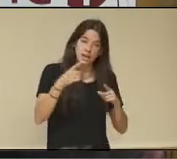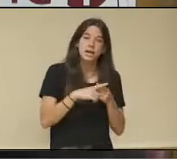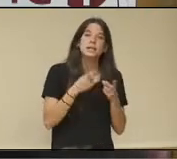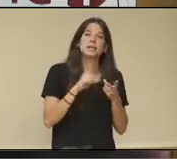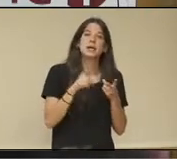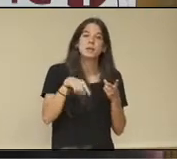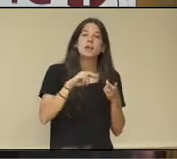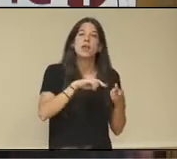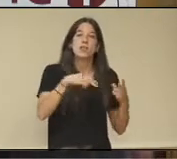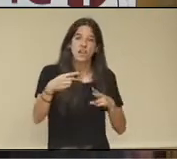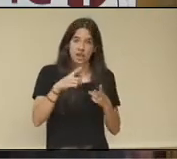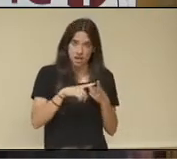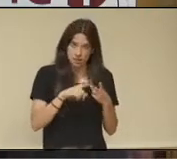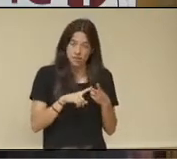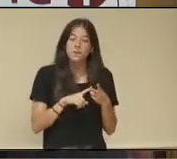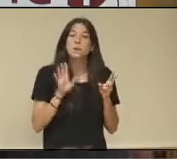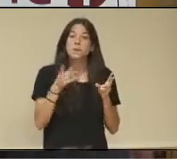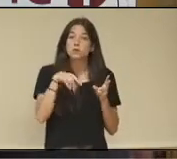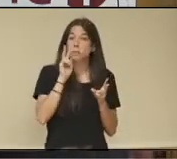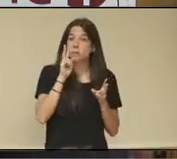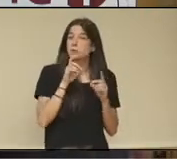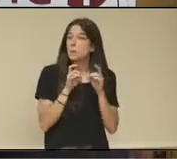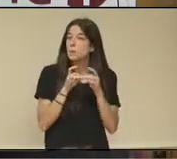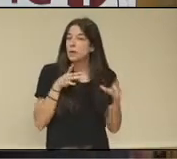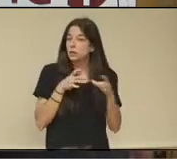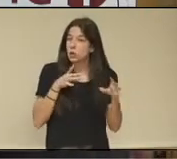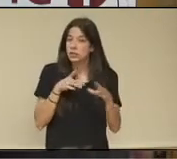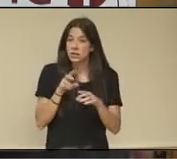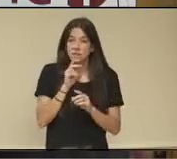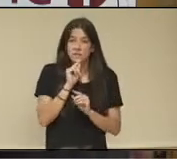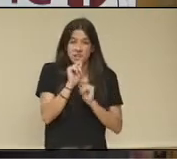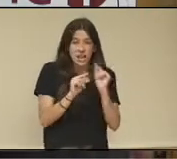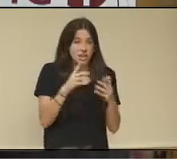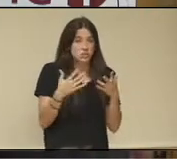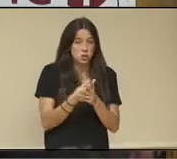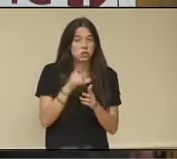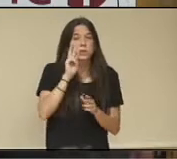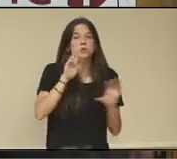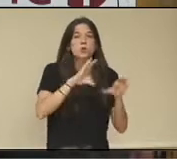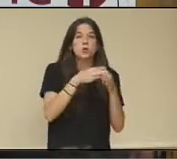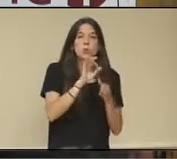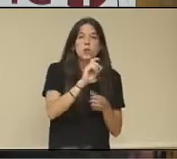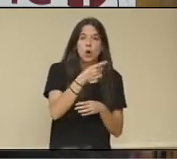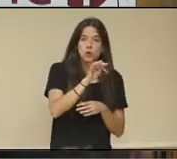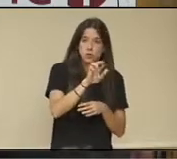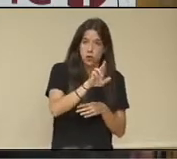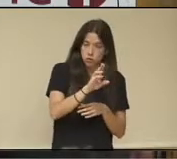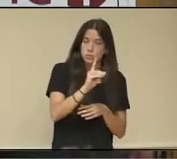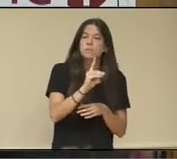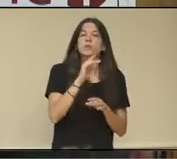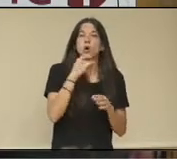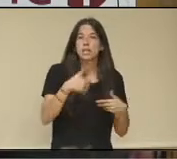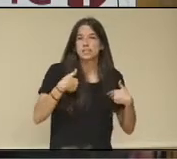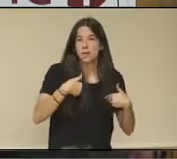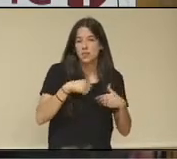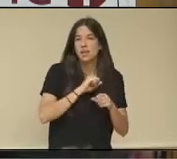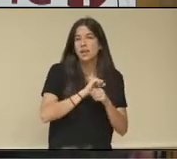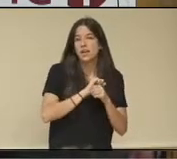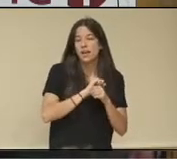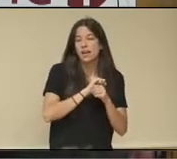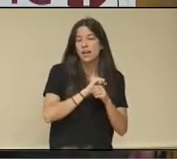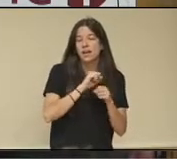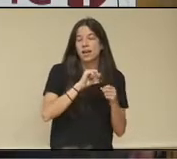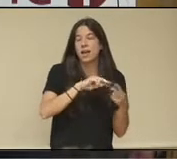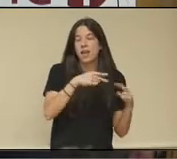DNA, pero tenemos todos los vectores virales, tenemos el grupo de Oxford con el chimpancé adenovirus, con un antígeno de tuberculosis,